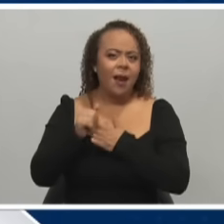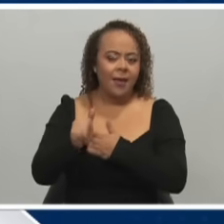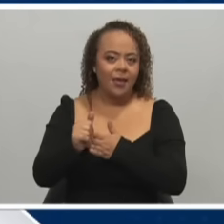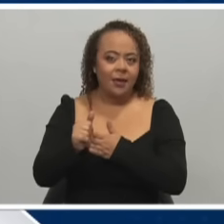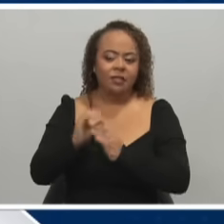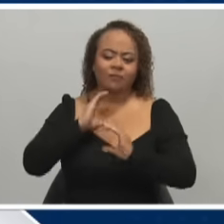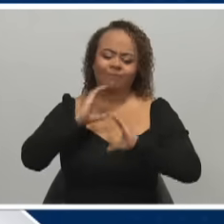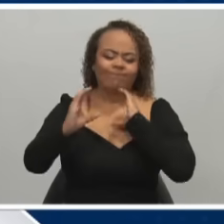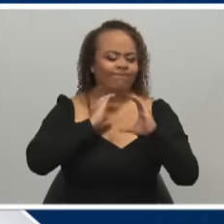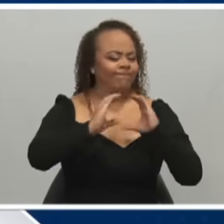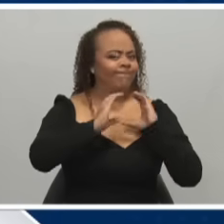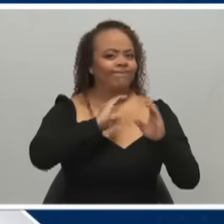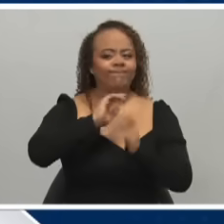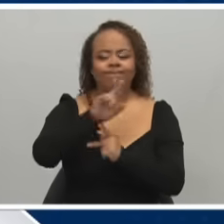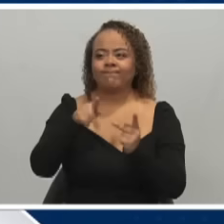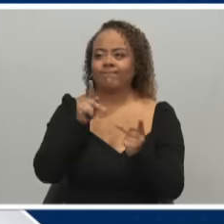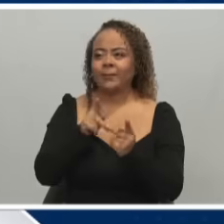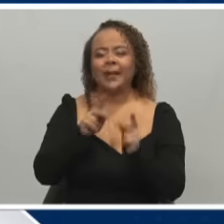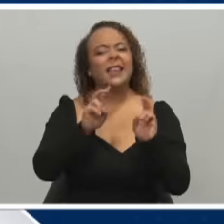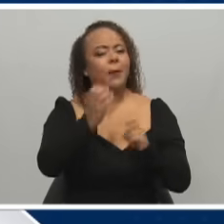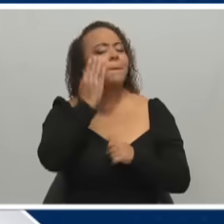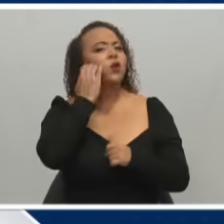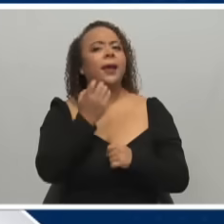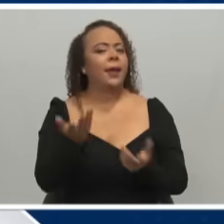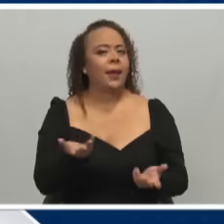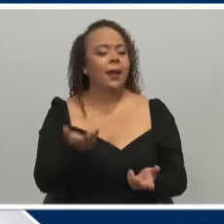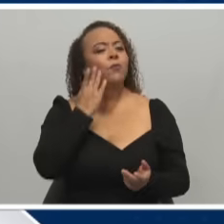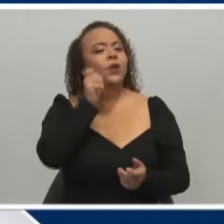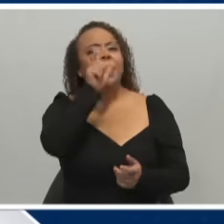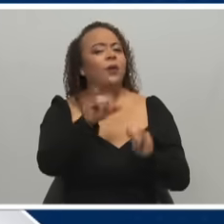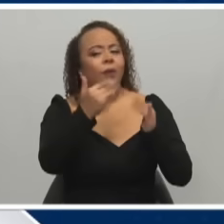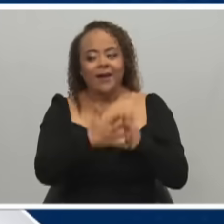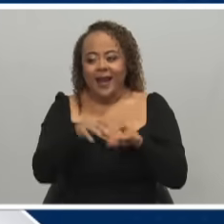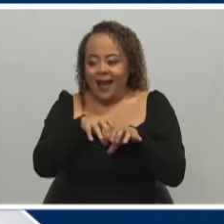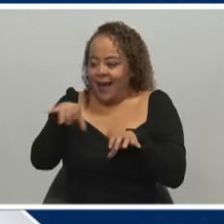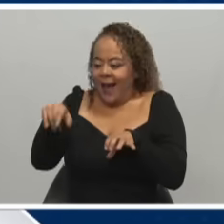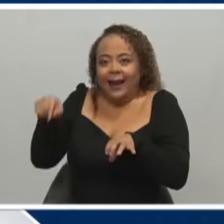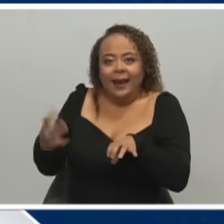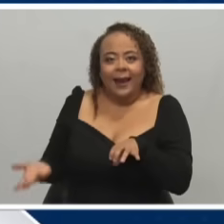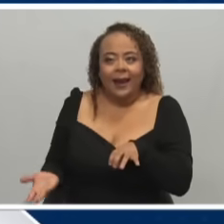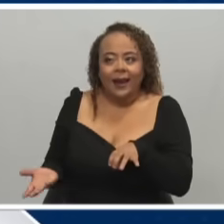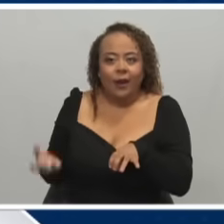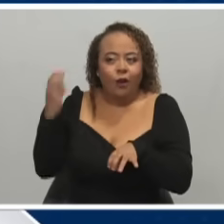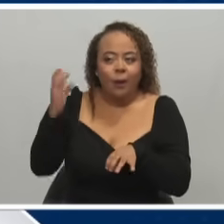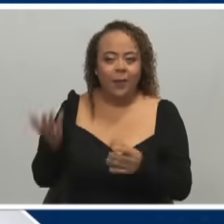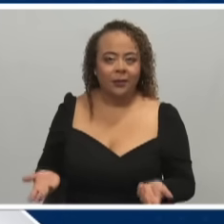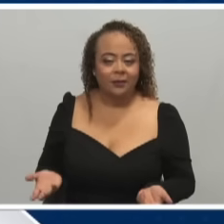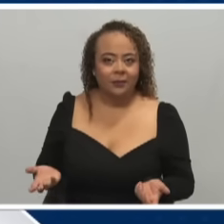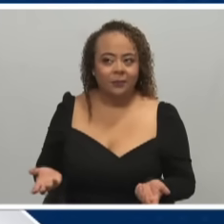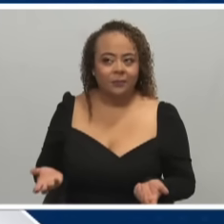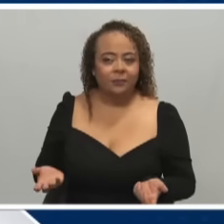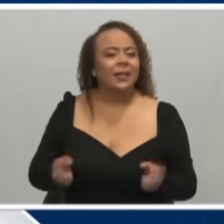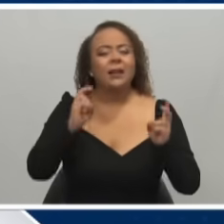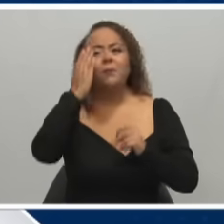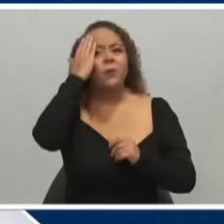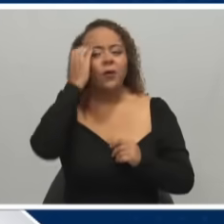se comunica perfecto el asunto es por qué Por qué si jugaba aquí a la par si juega aquí a la par juega en Colombia jugando si el asunto es por